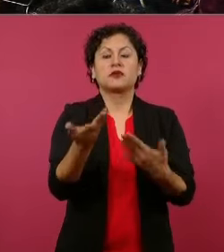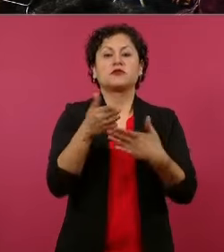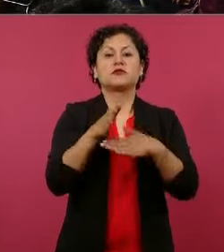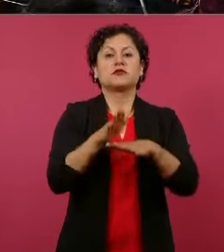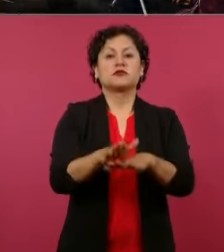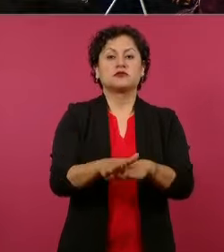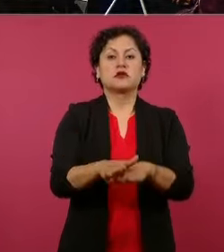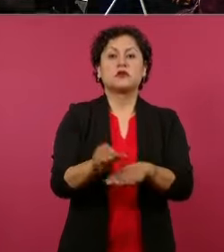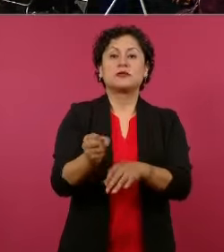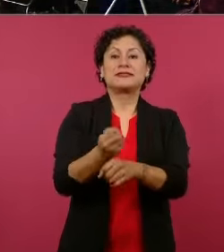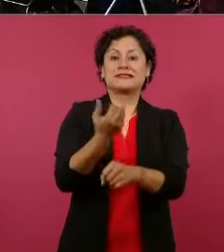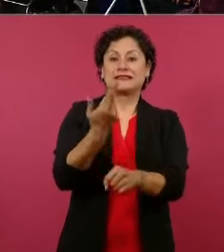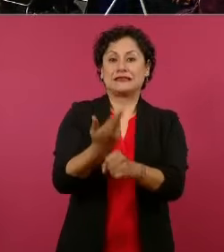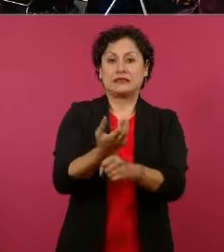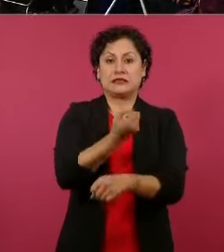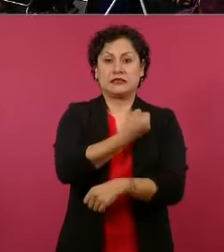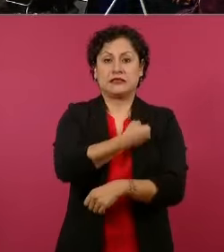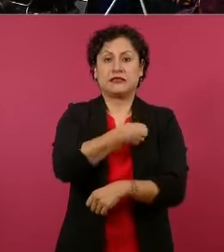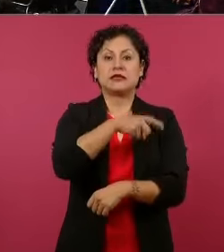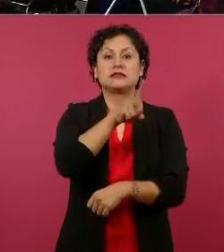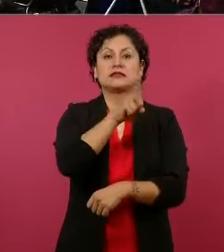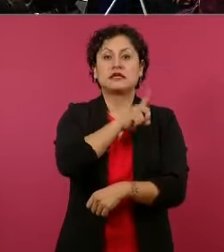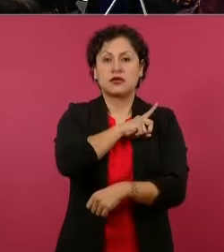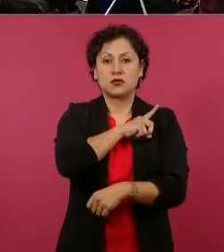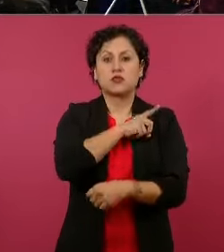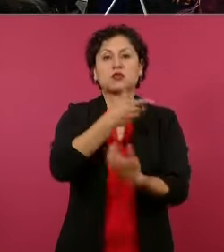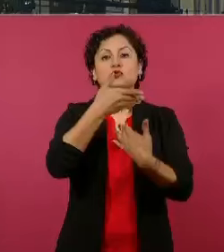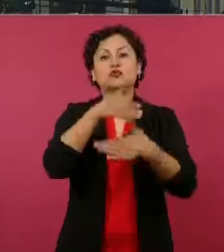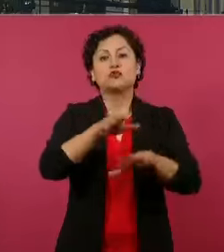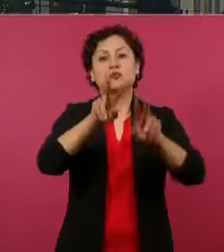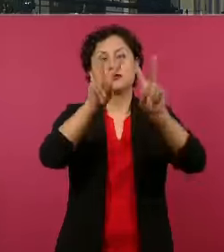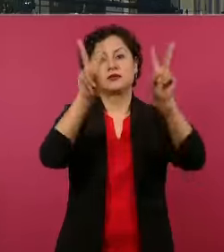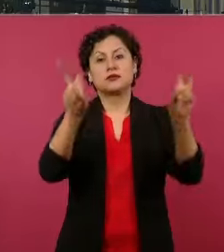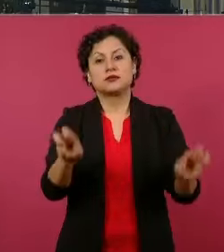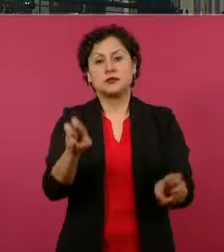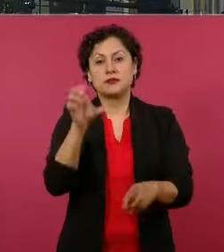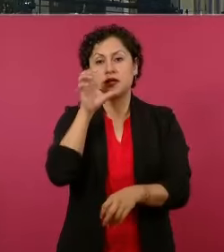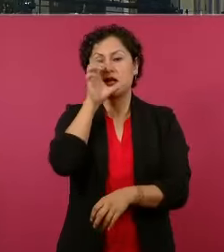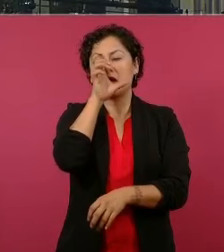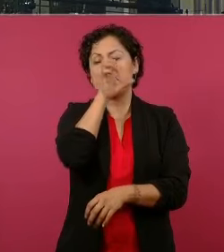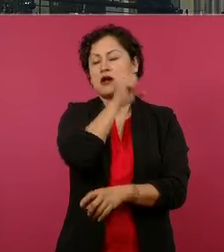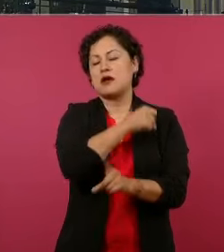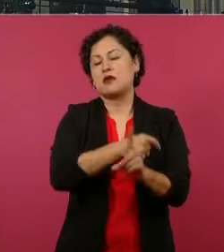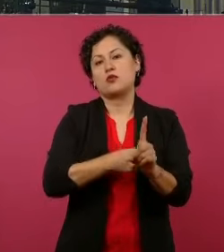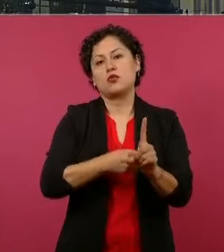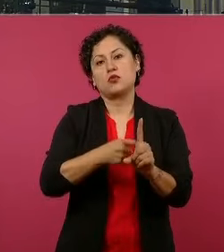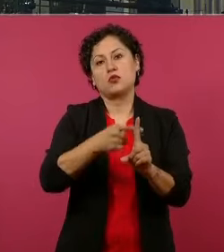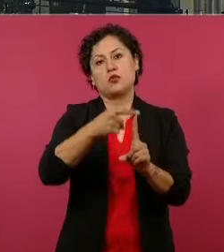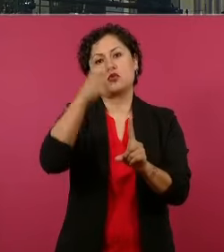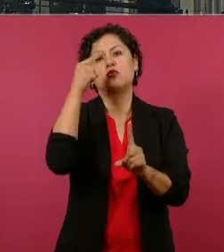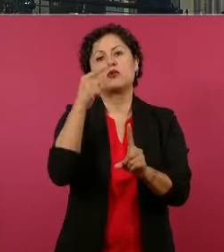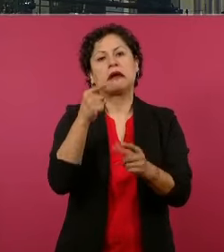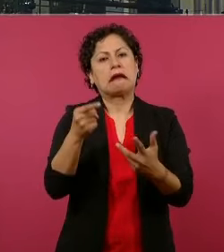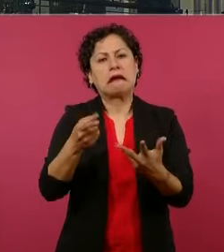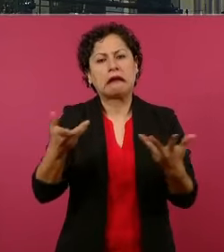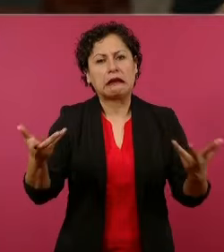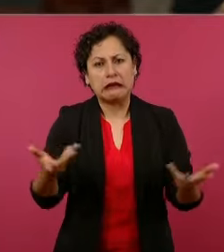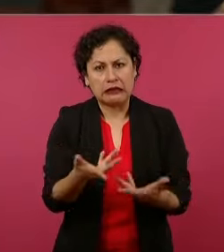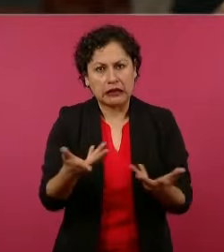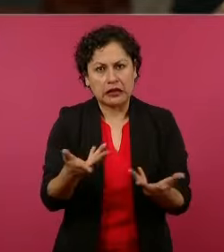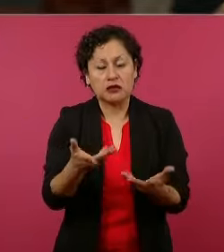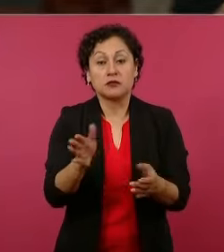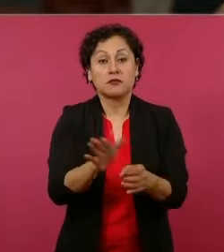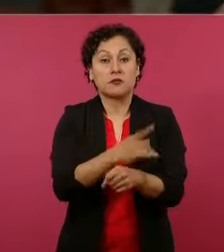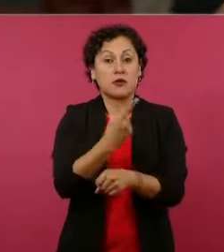salud con esta ola de calor porque ya se han dado casos en San Luis Potosí de de muertes por